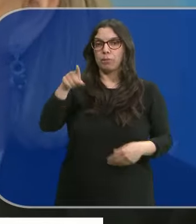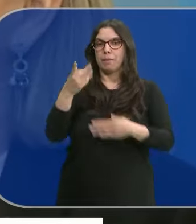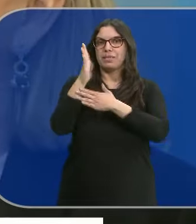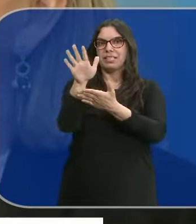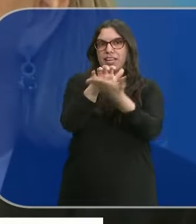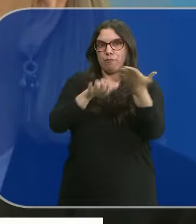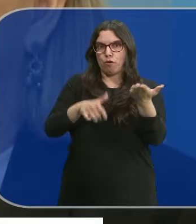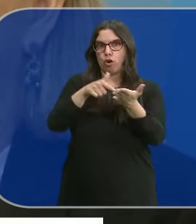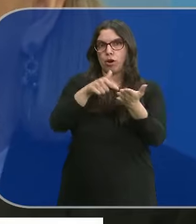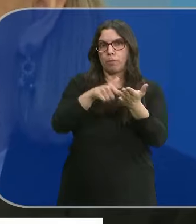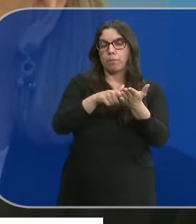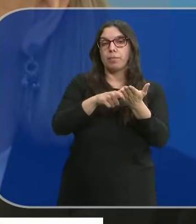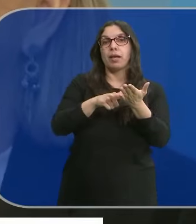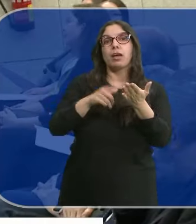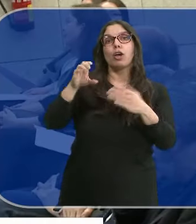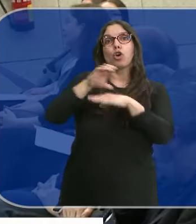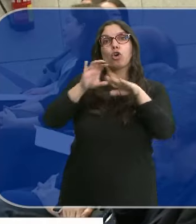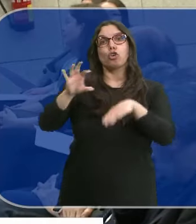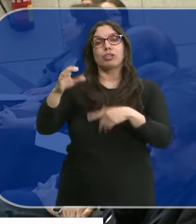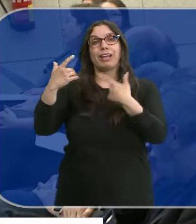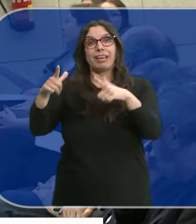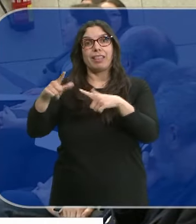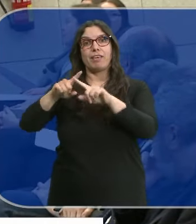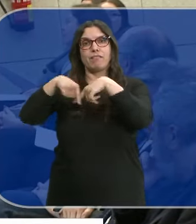un informe que ha valorado la Consejería de Familia.